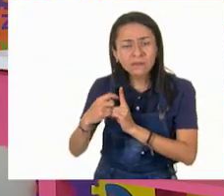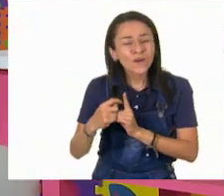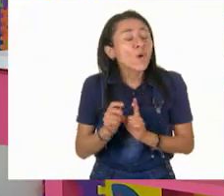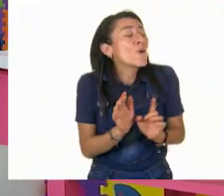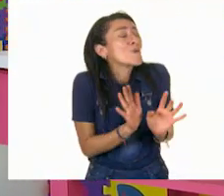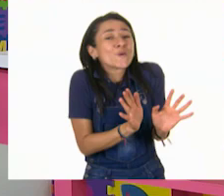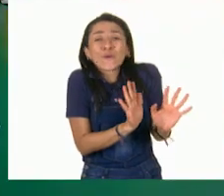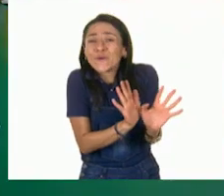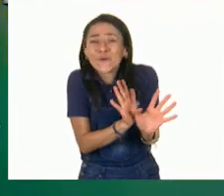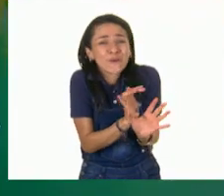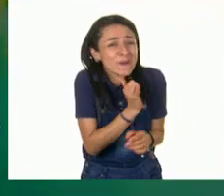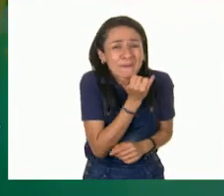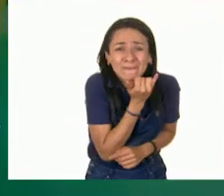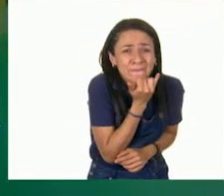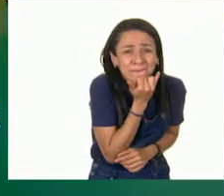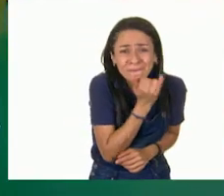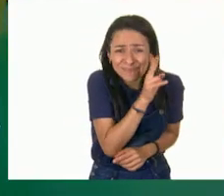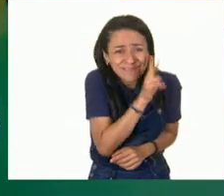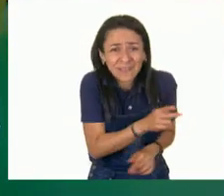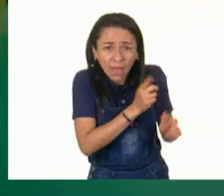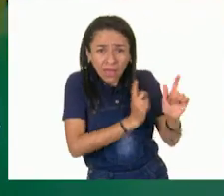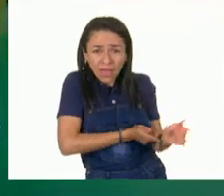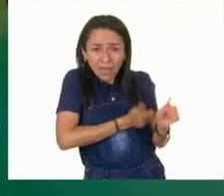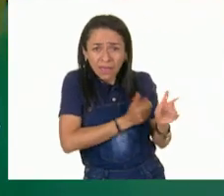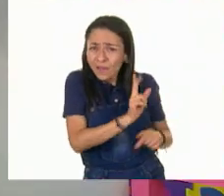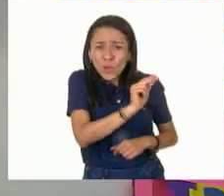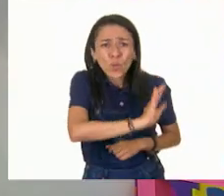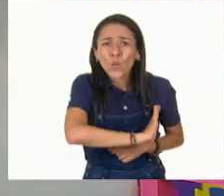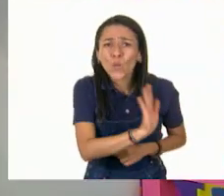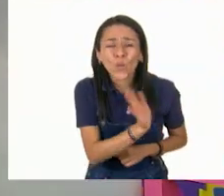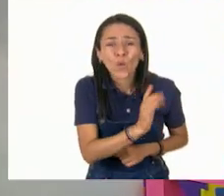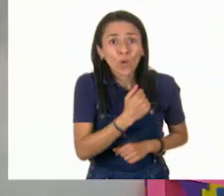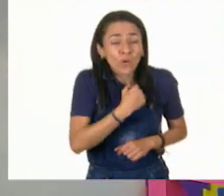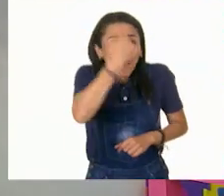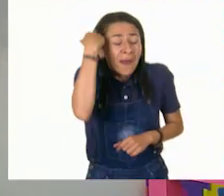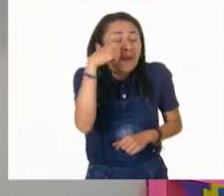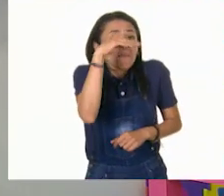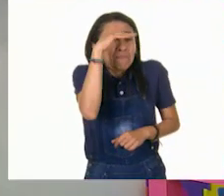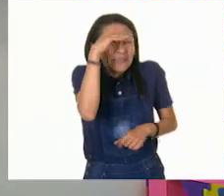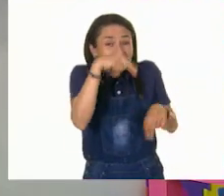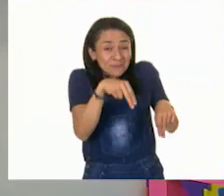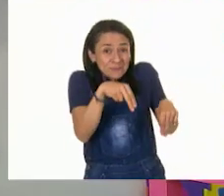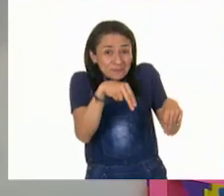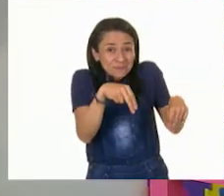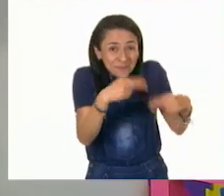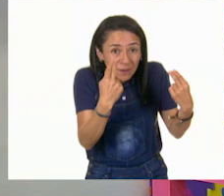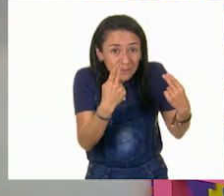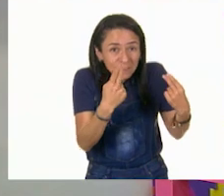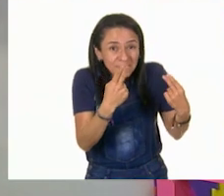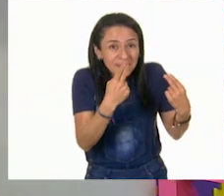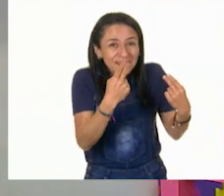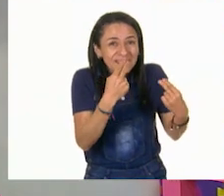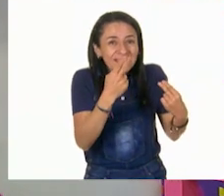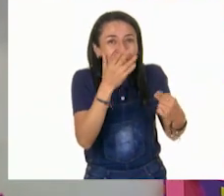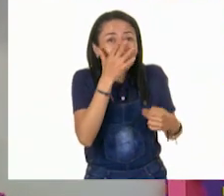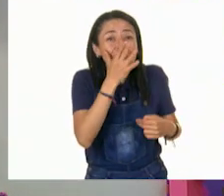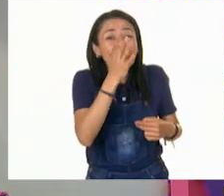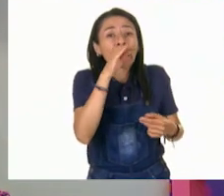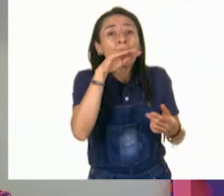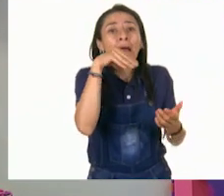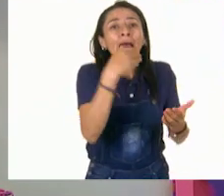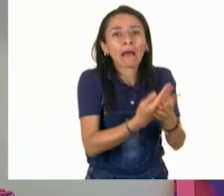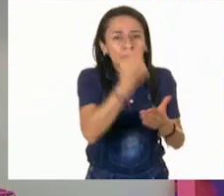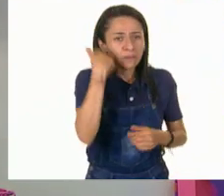No, perdón, no me estaba burlando, perdóname. Es que pensé que estabas haciendo una broma y que te ibas a caer y, bueno, me causó gracia.